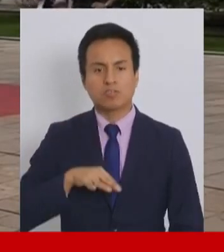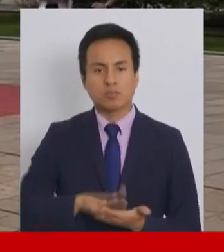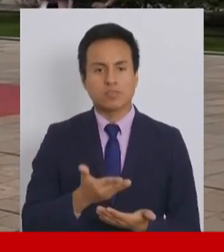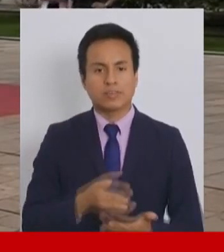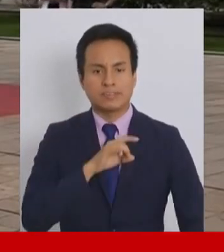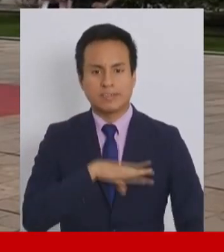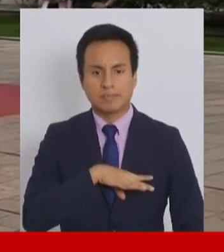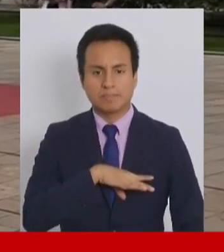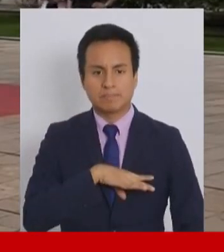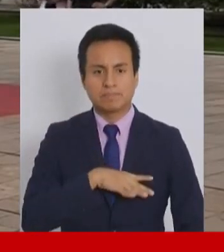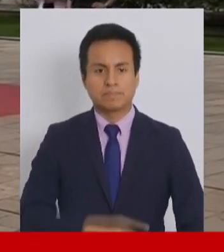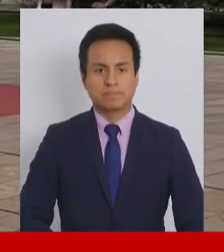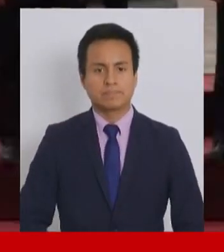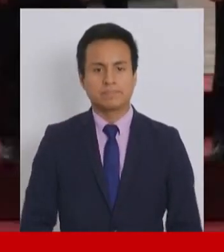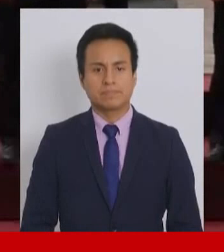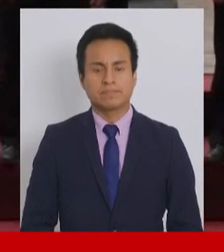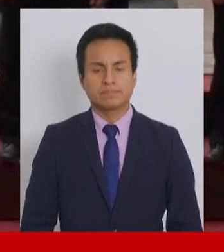Chile.